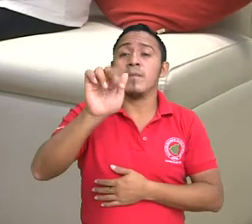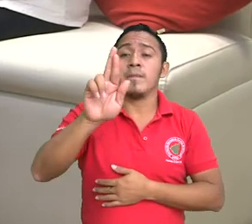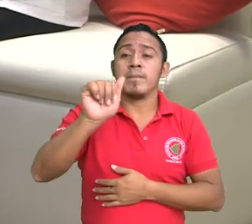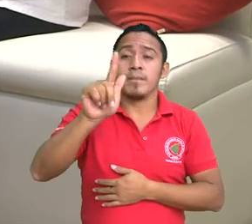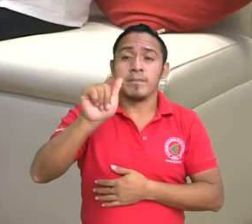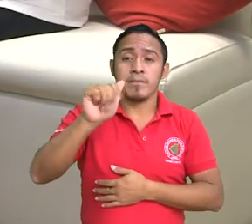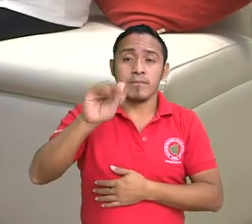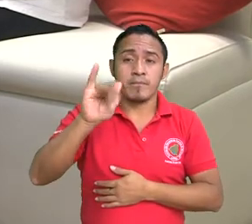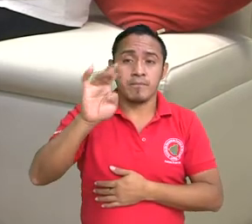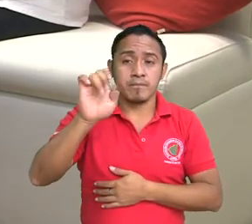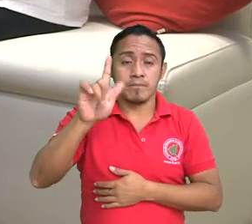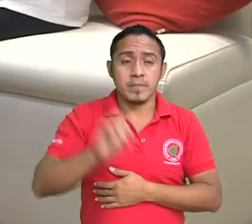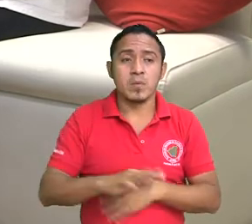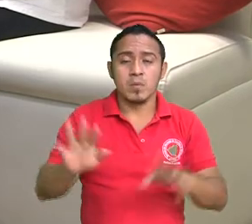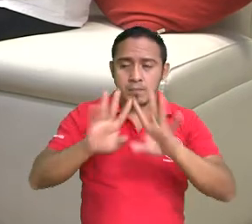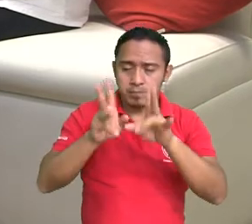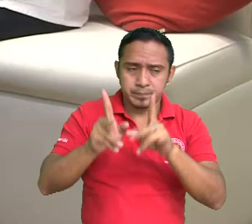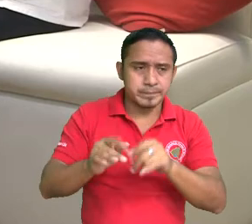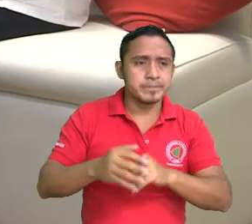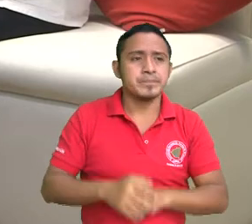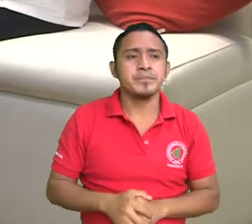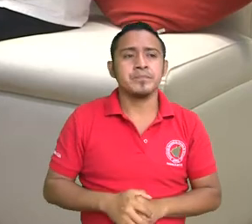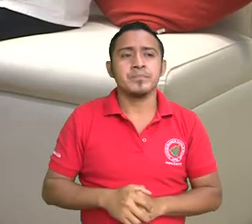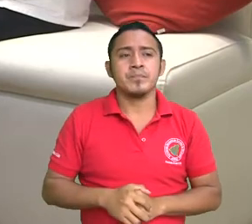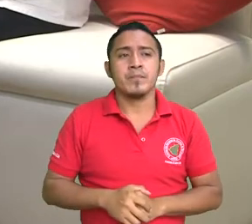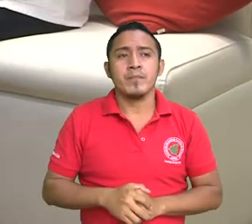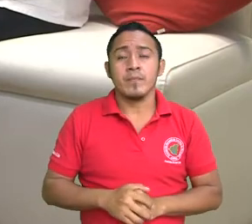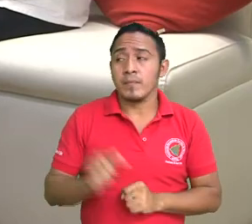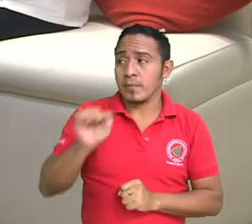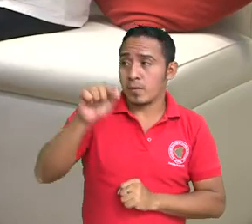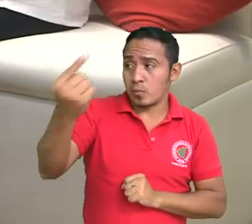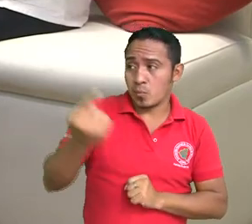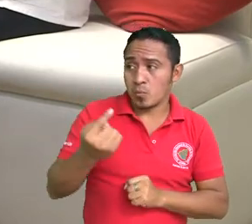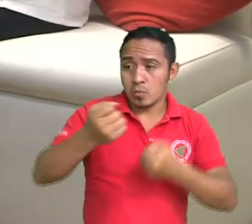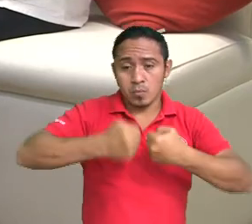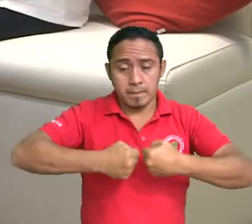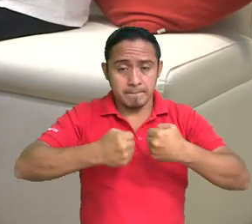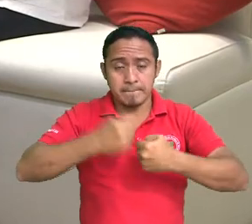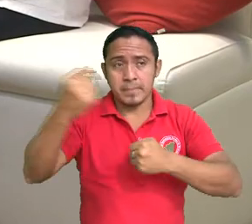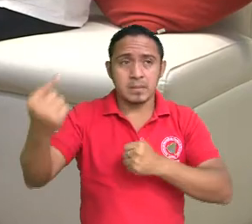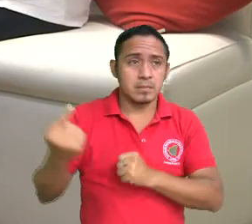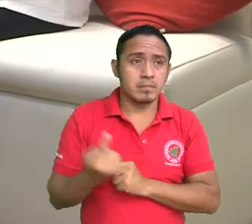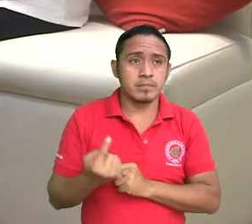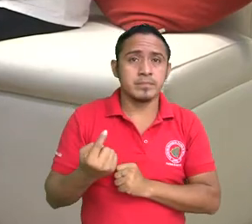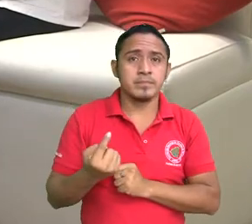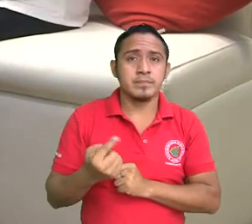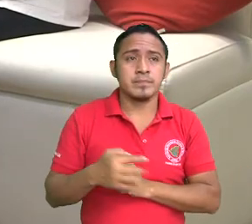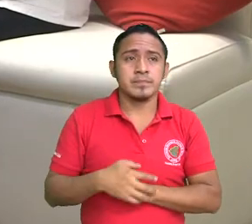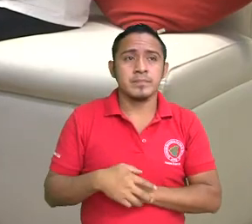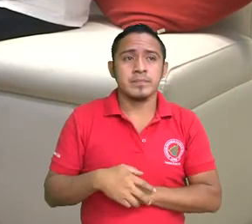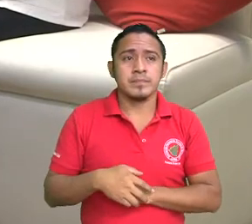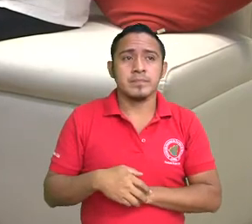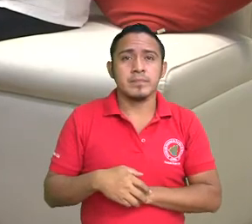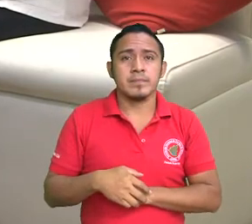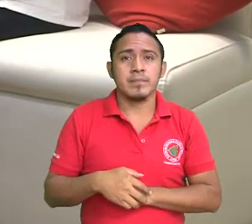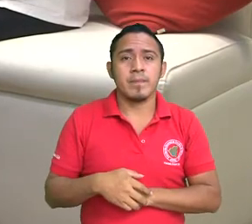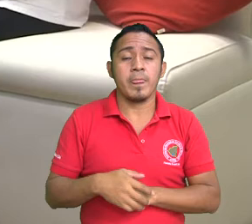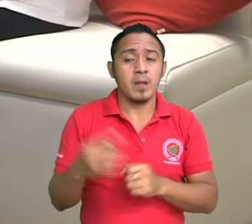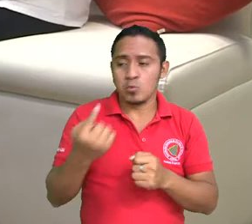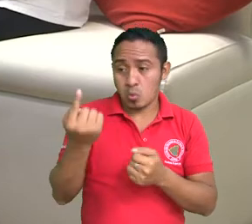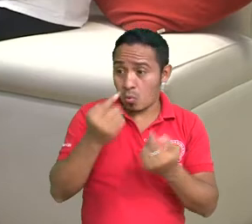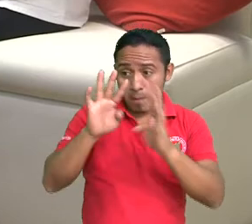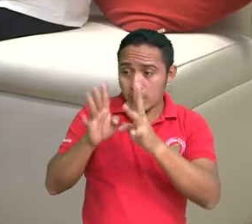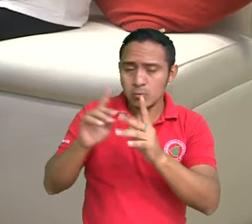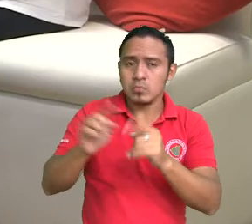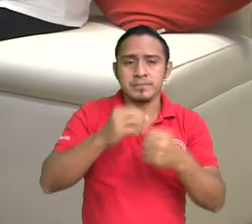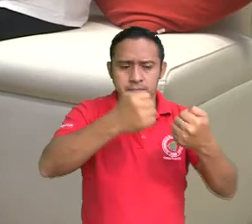Por ejemplo, una mujer que llega, o un varón, para no hacerlo, para estereotiparlo, que